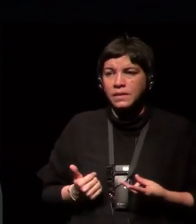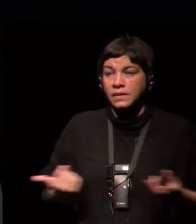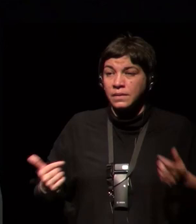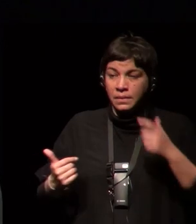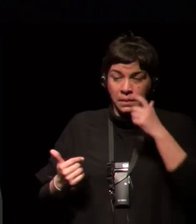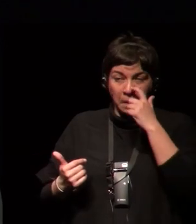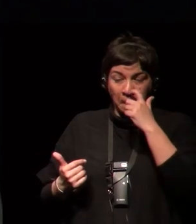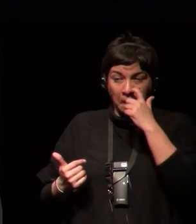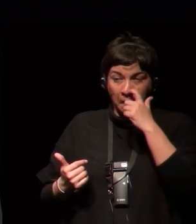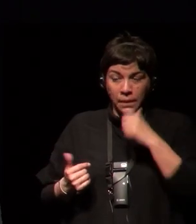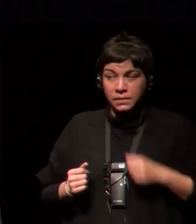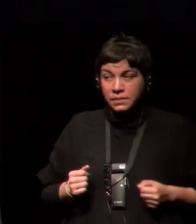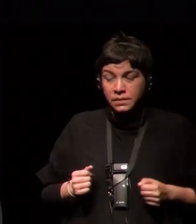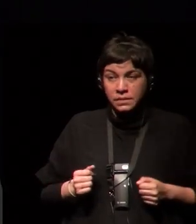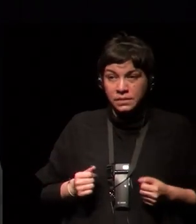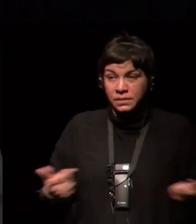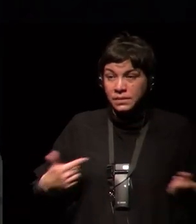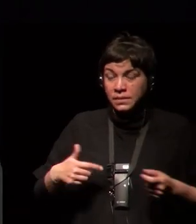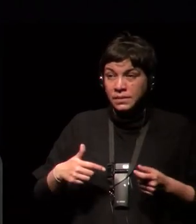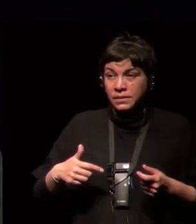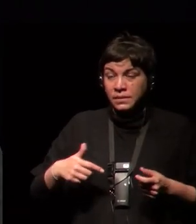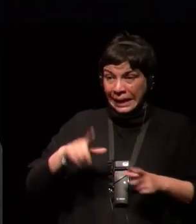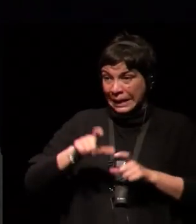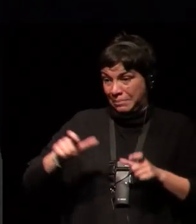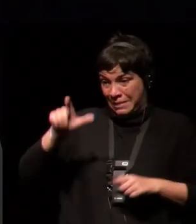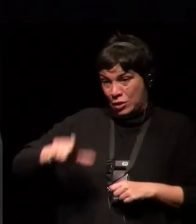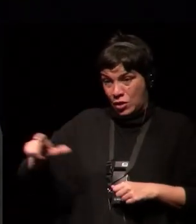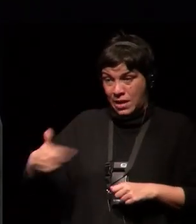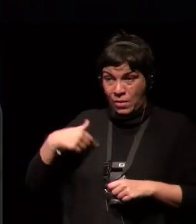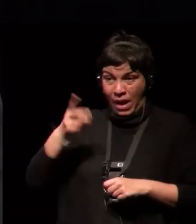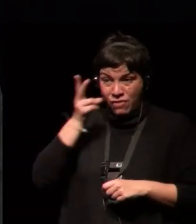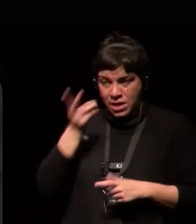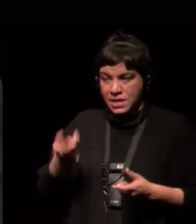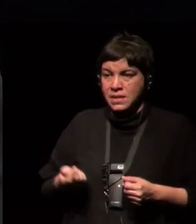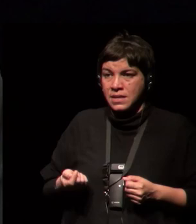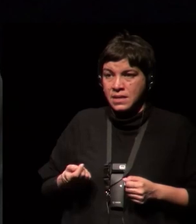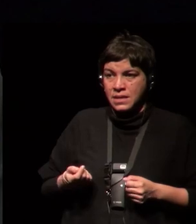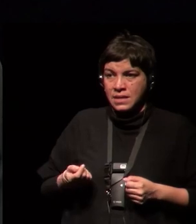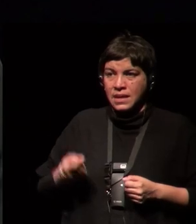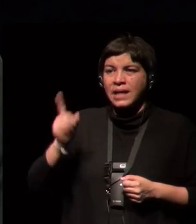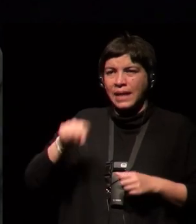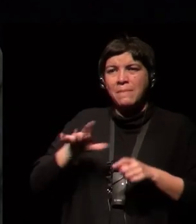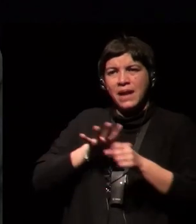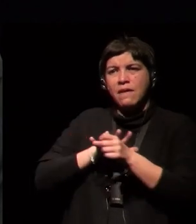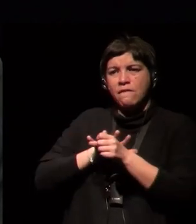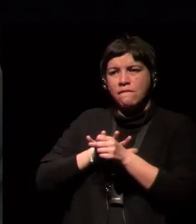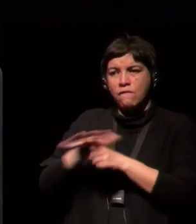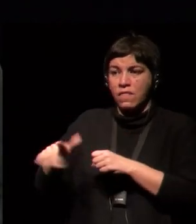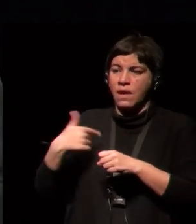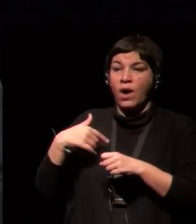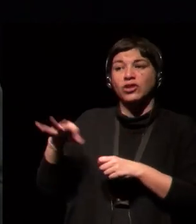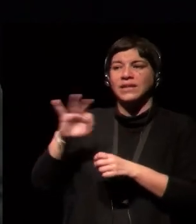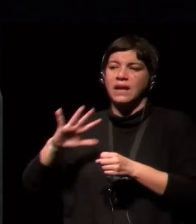la gente aborigen también ha tenido influencia occidental. Y aquí tenemos a